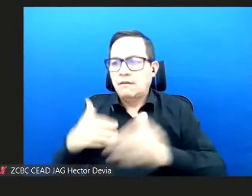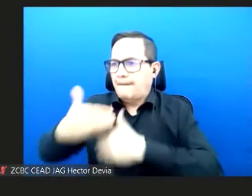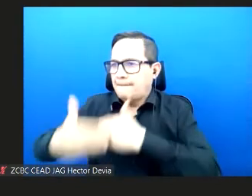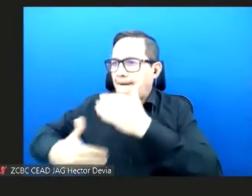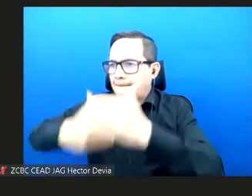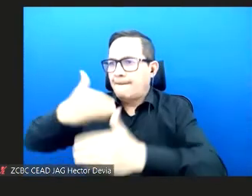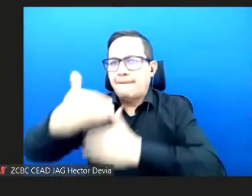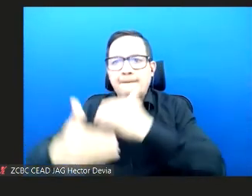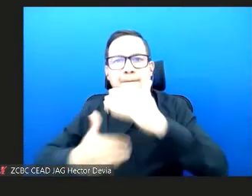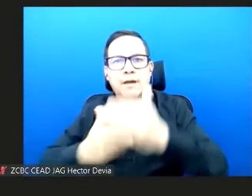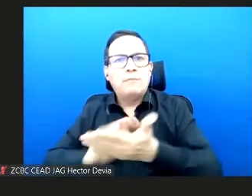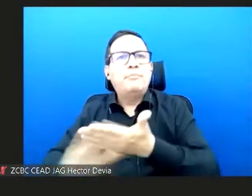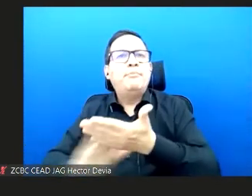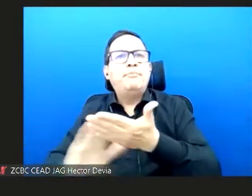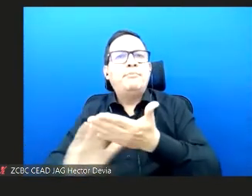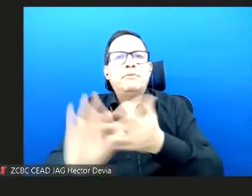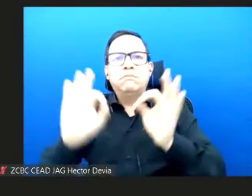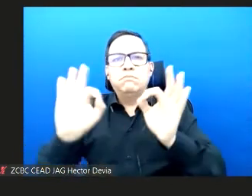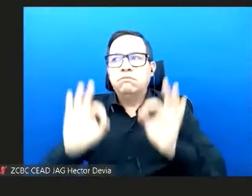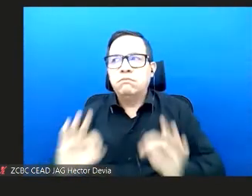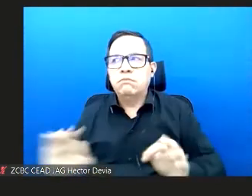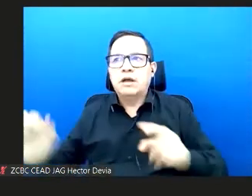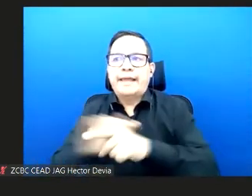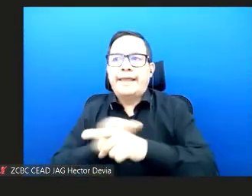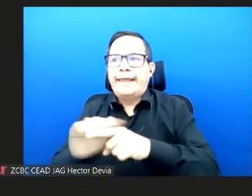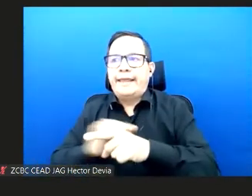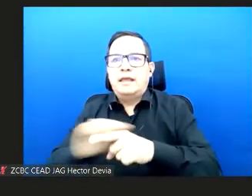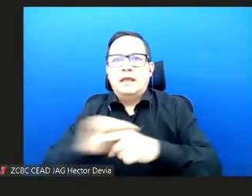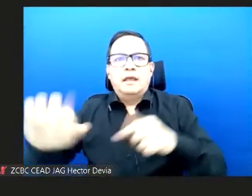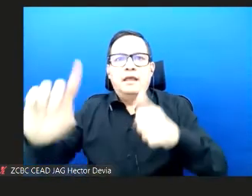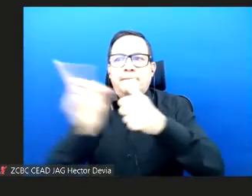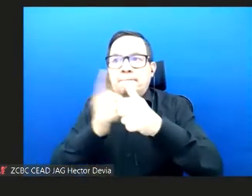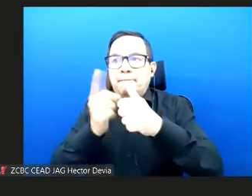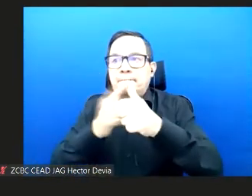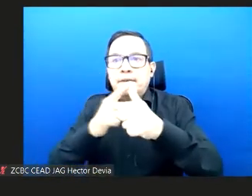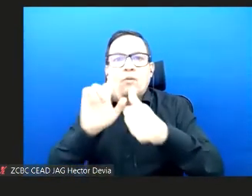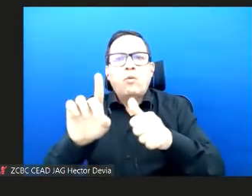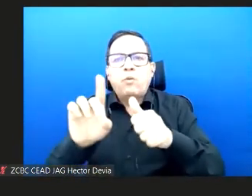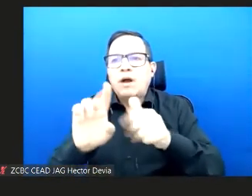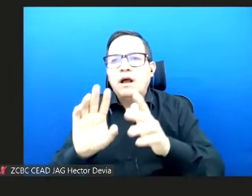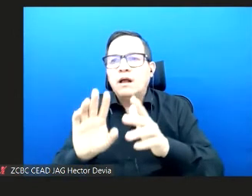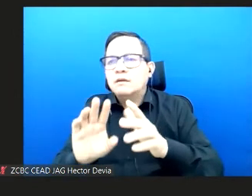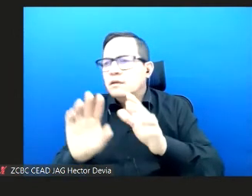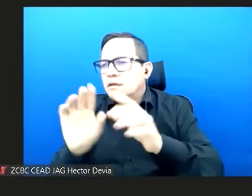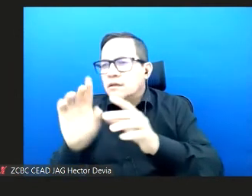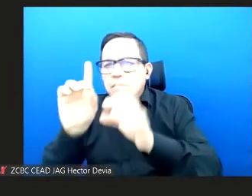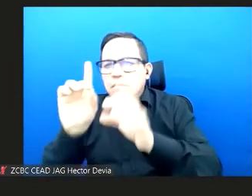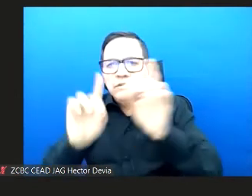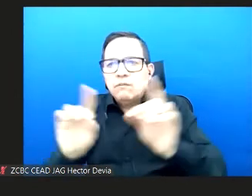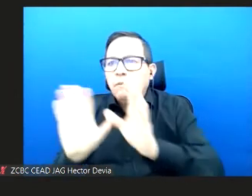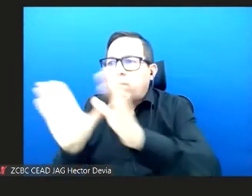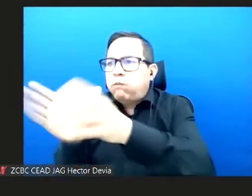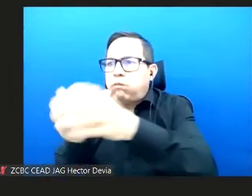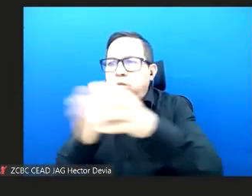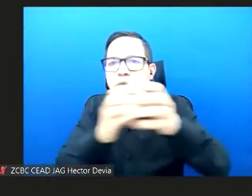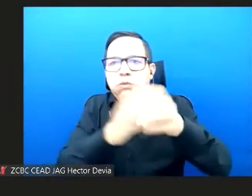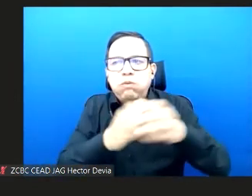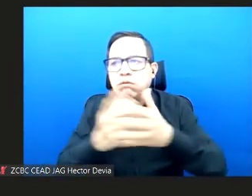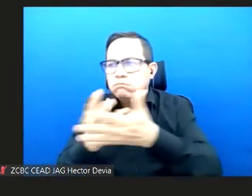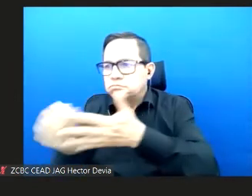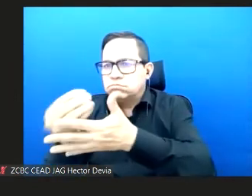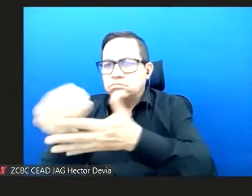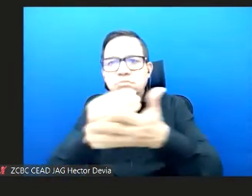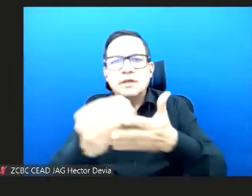vamos a hacer el ejercicio 2. El primero tiene que ver con determinación y clases de conjuntos. El segundo con representación